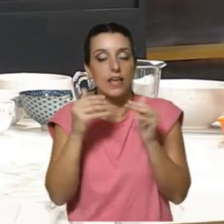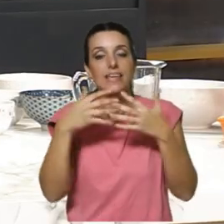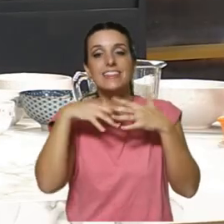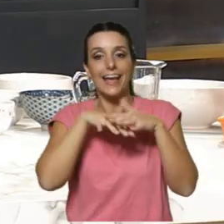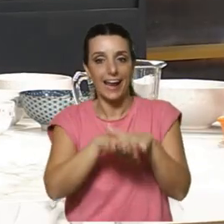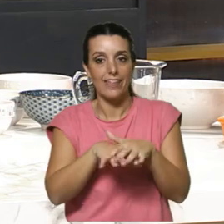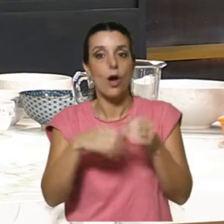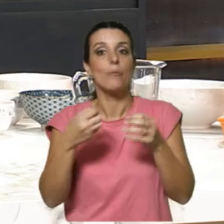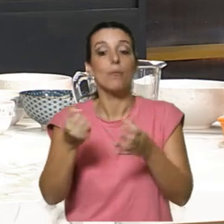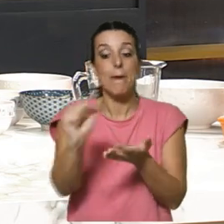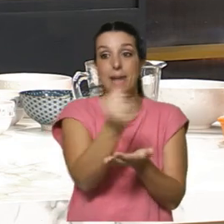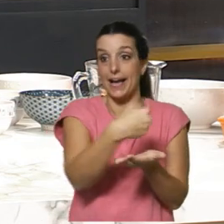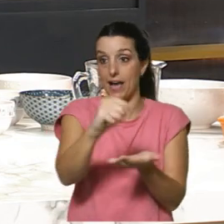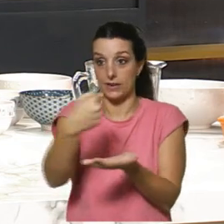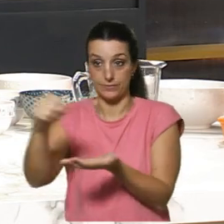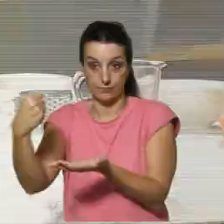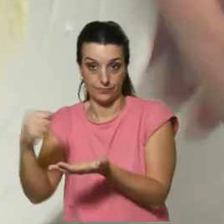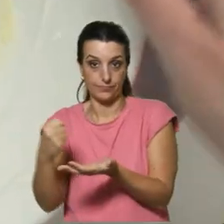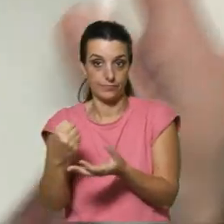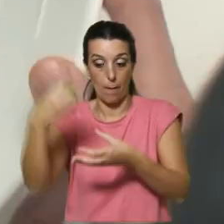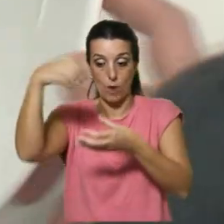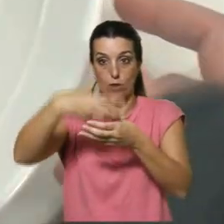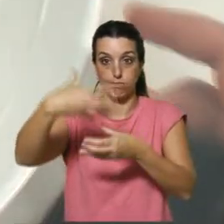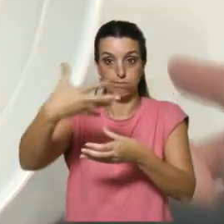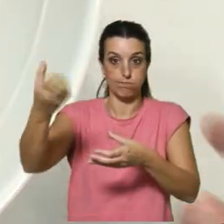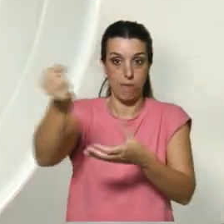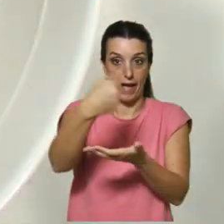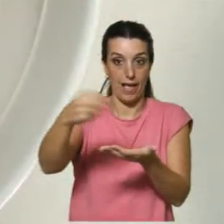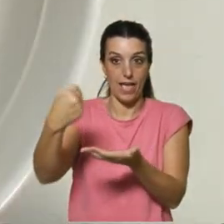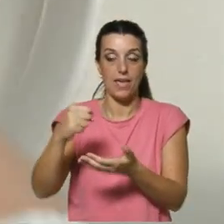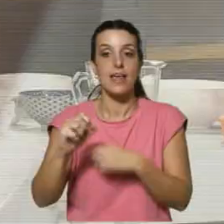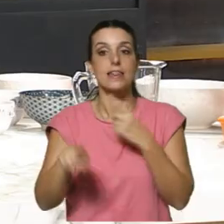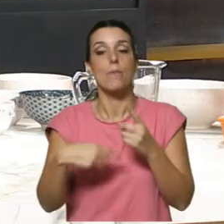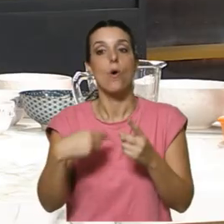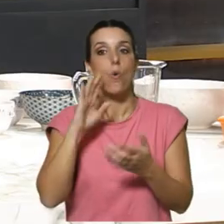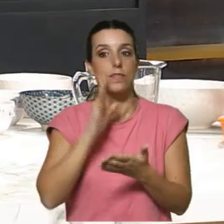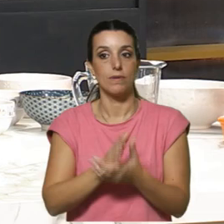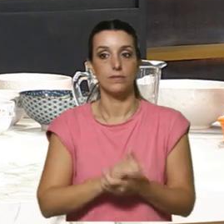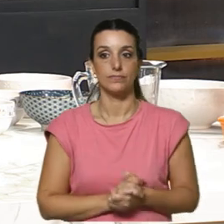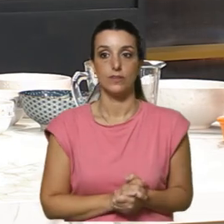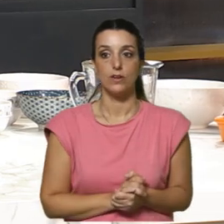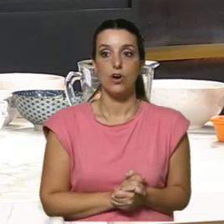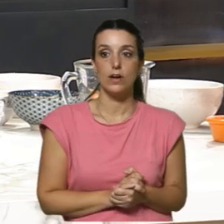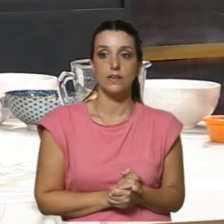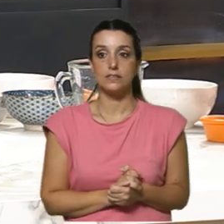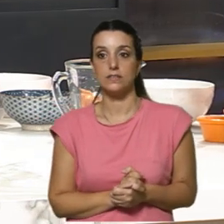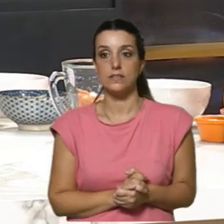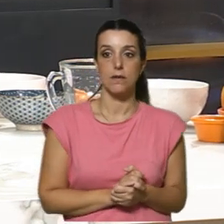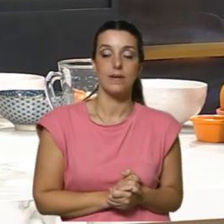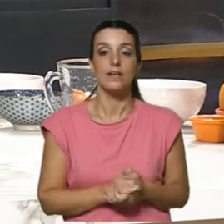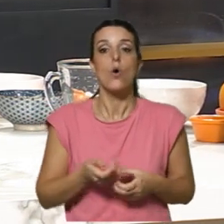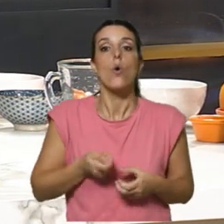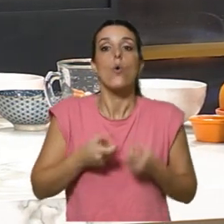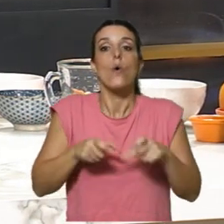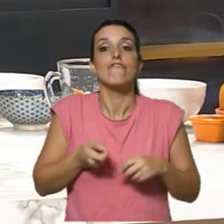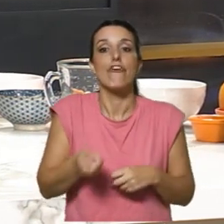Porque la vamos a manguear. Pasa así y luego vamos con la otra. Y te puedes hacer un huevo frito con tres